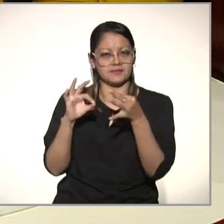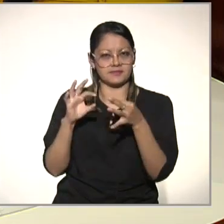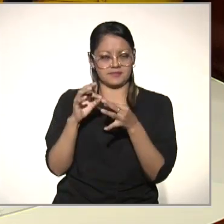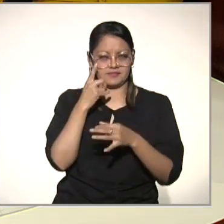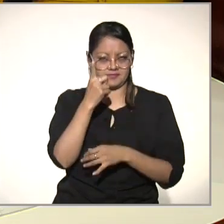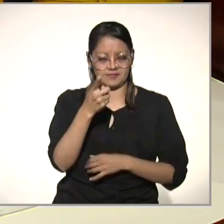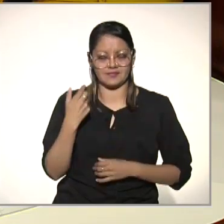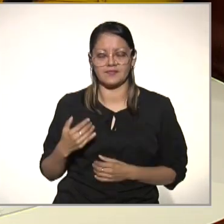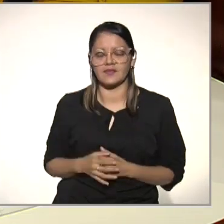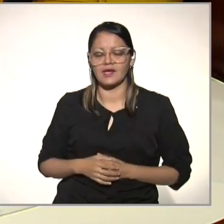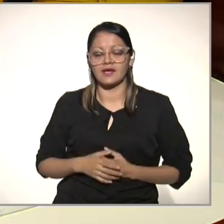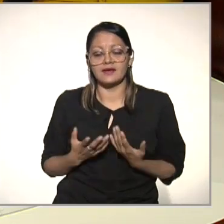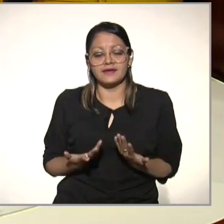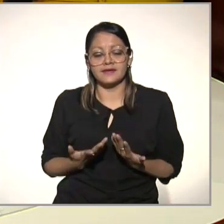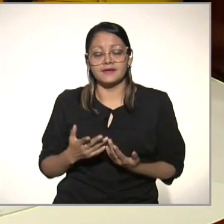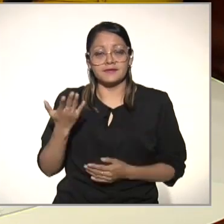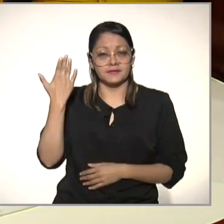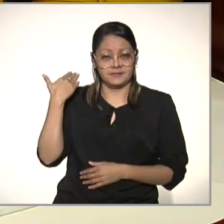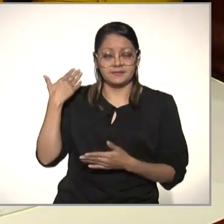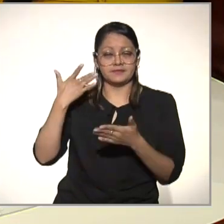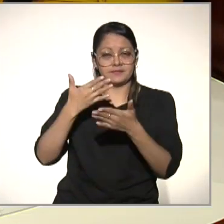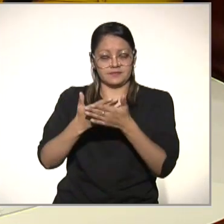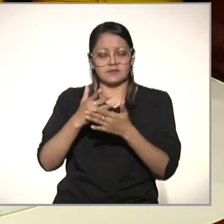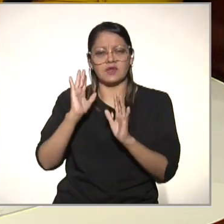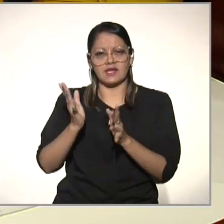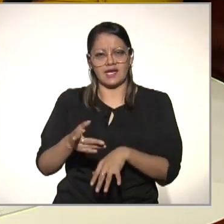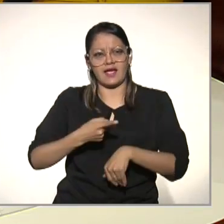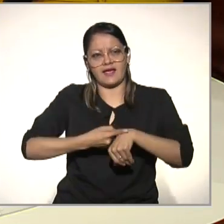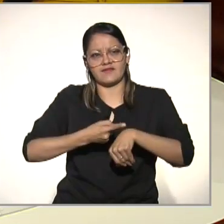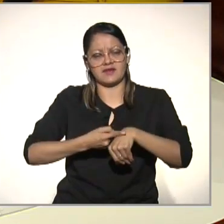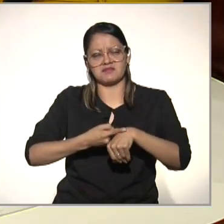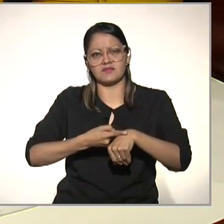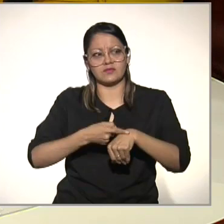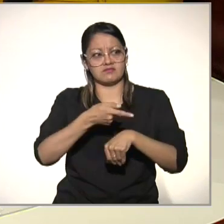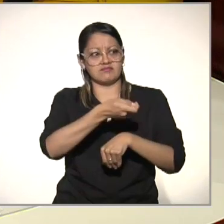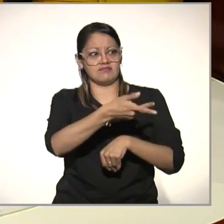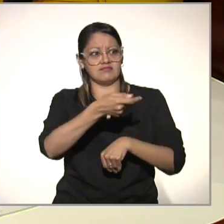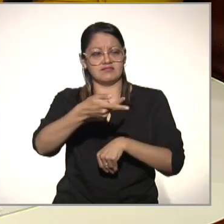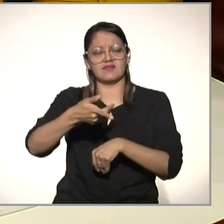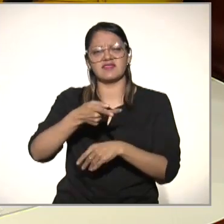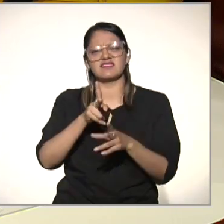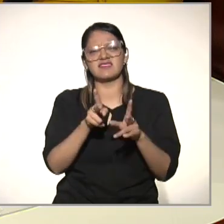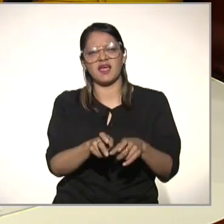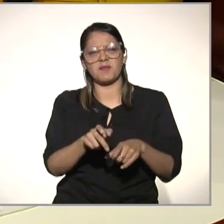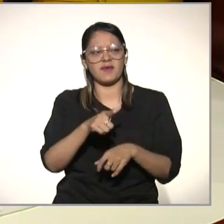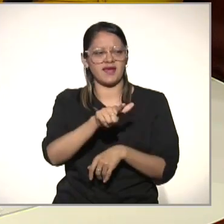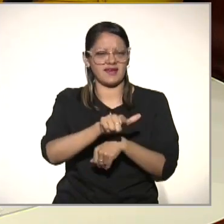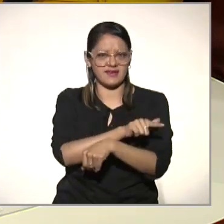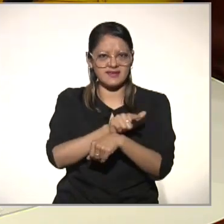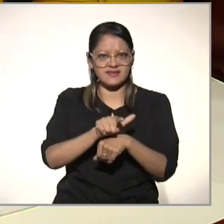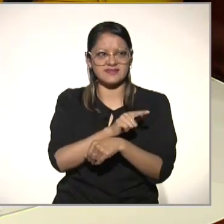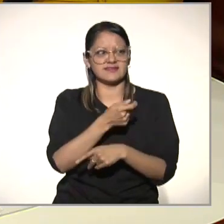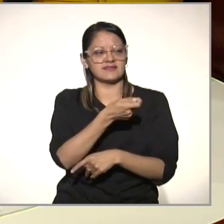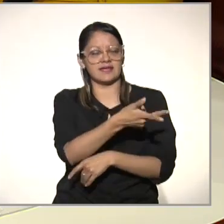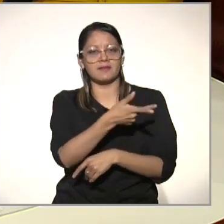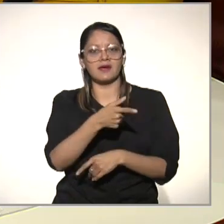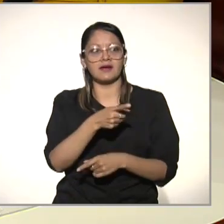que... hace tiempo que dejó de ser una enfermedad toda la cuestión homosexual.